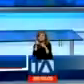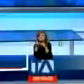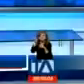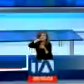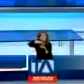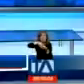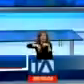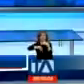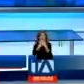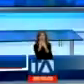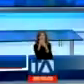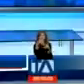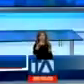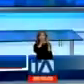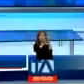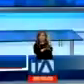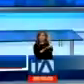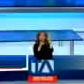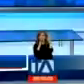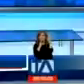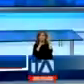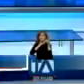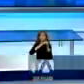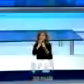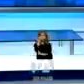Corte Constitucional tiene su primera prueba de fuego.